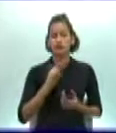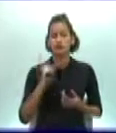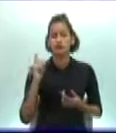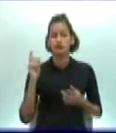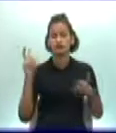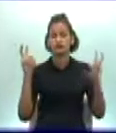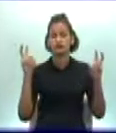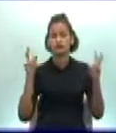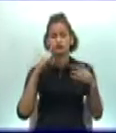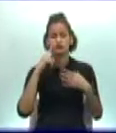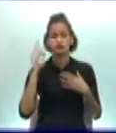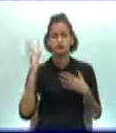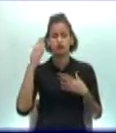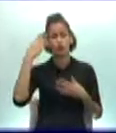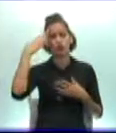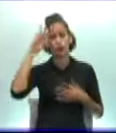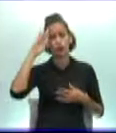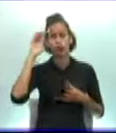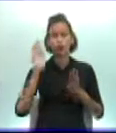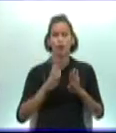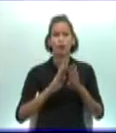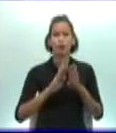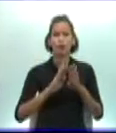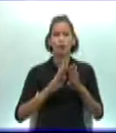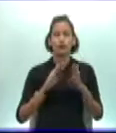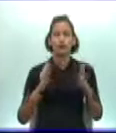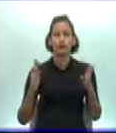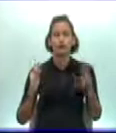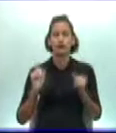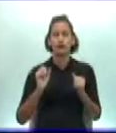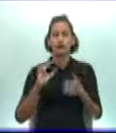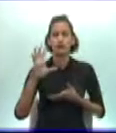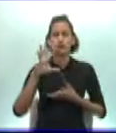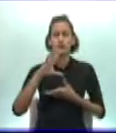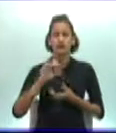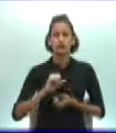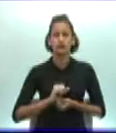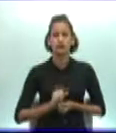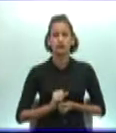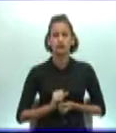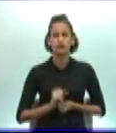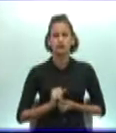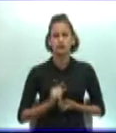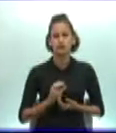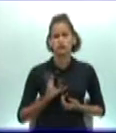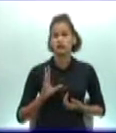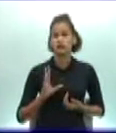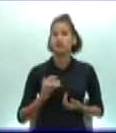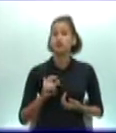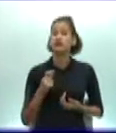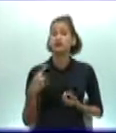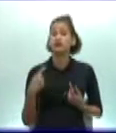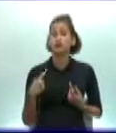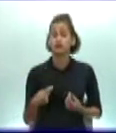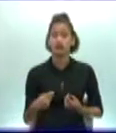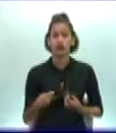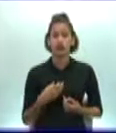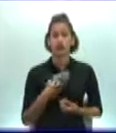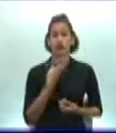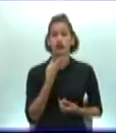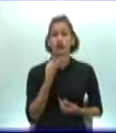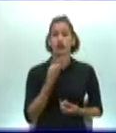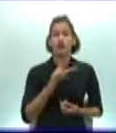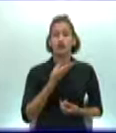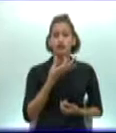Cuba, puerta de las Américas. Te adelanto que debes argumentar la expresión con las